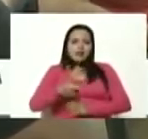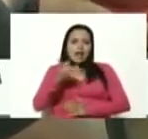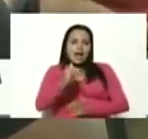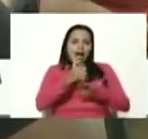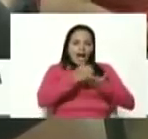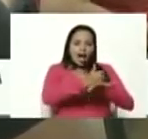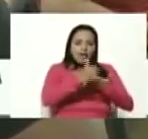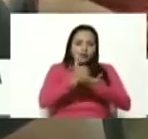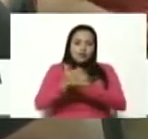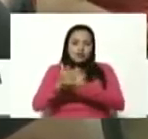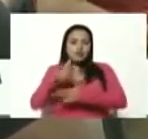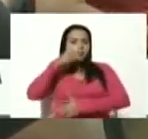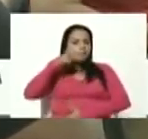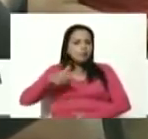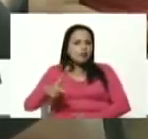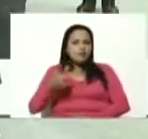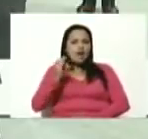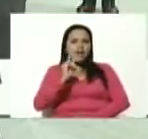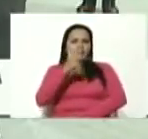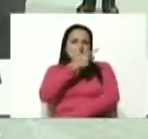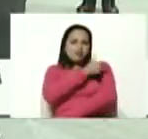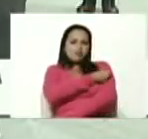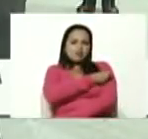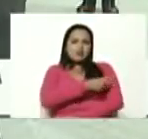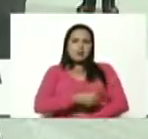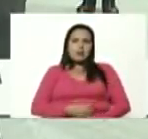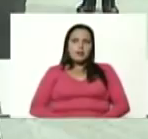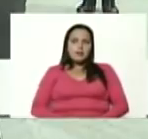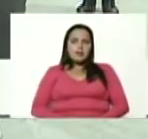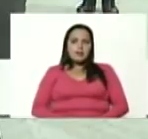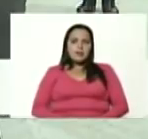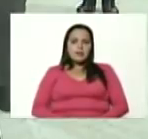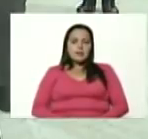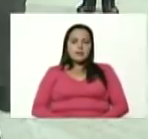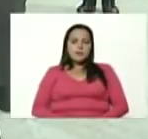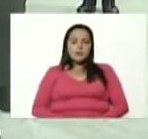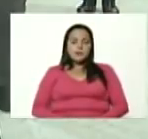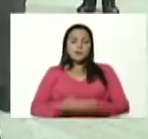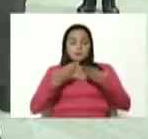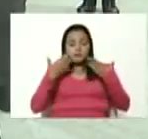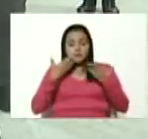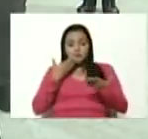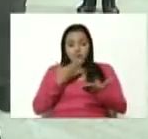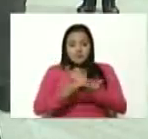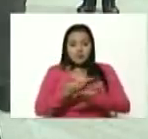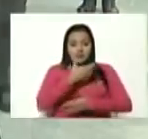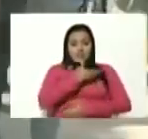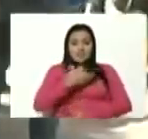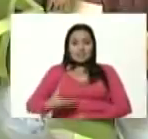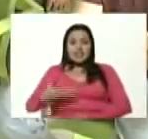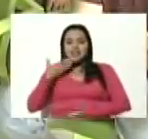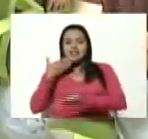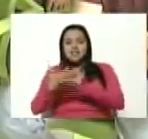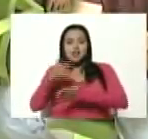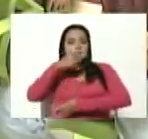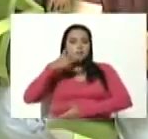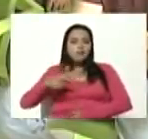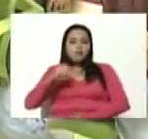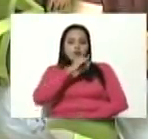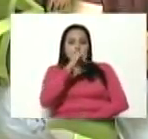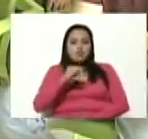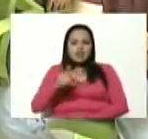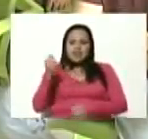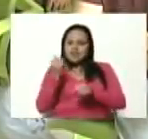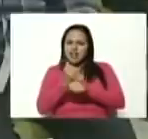para que el pueblo sea vacunado. Bueno, presidente, ya usted ha visto el agradecimiento de este pueblo zuliano por su empeño en